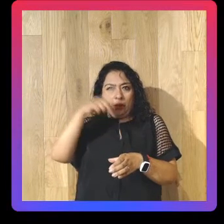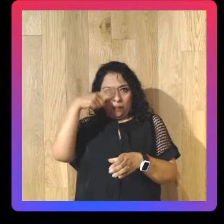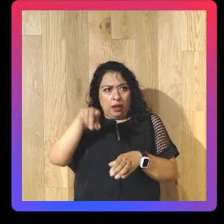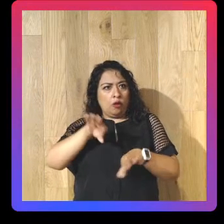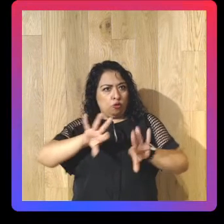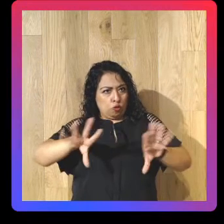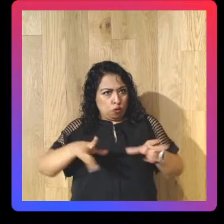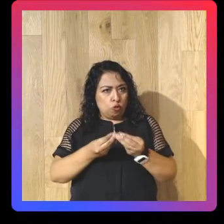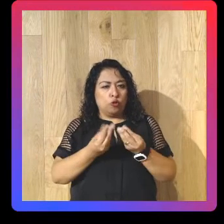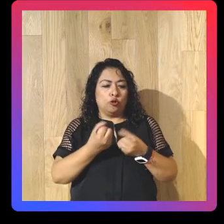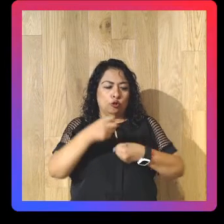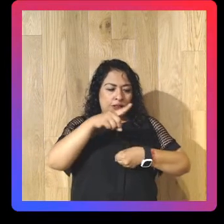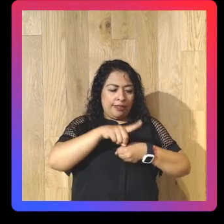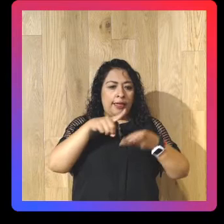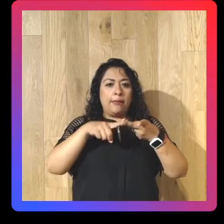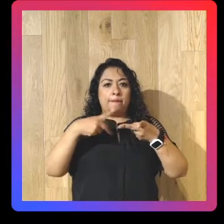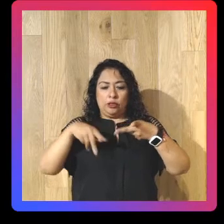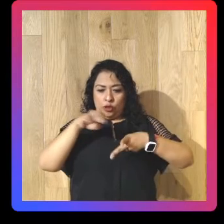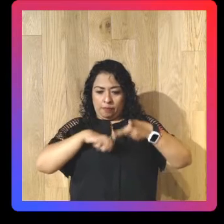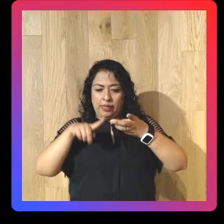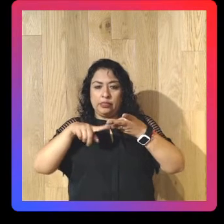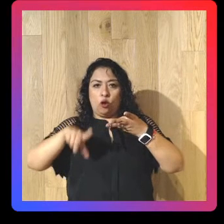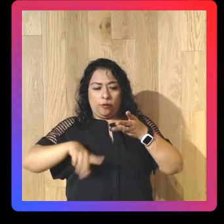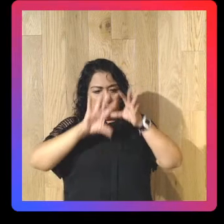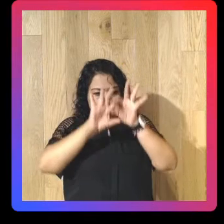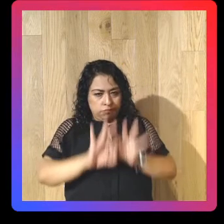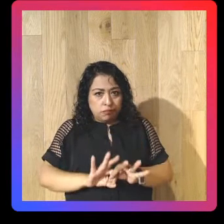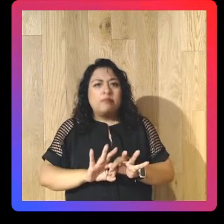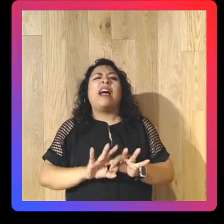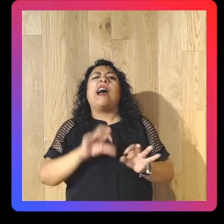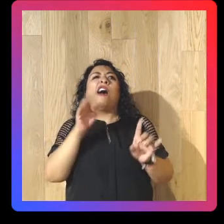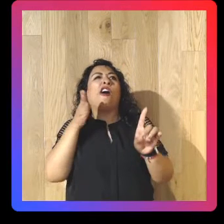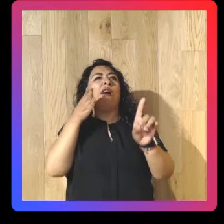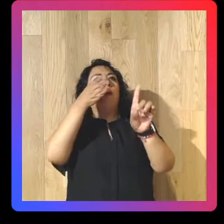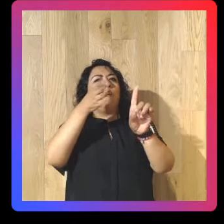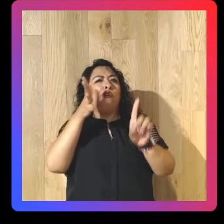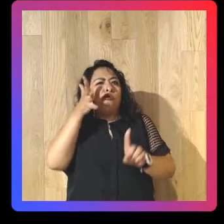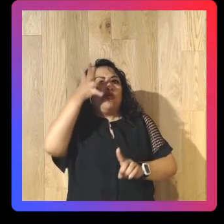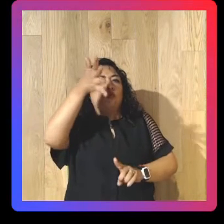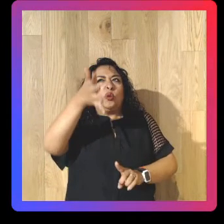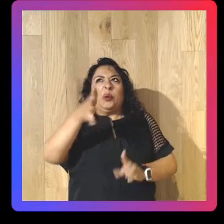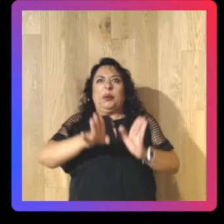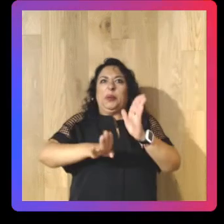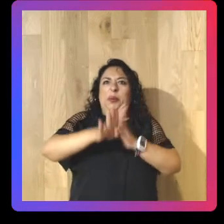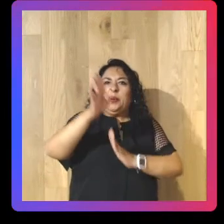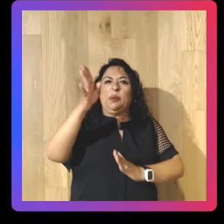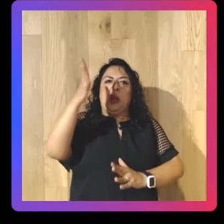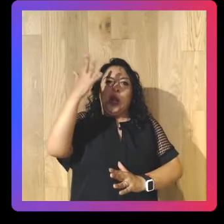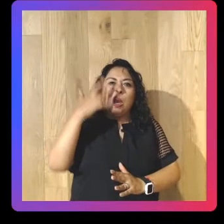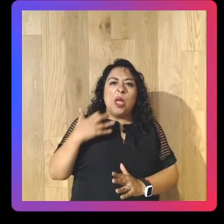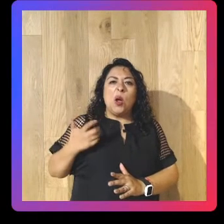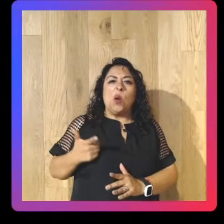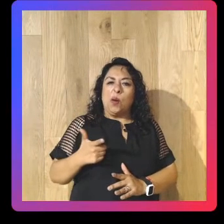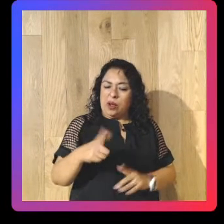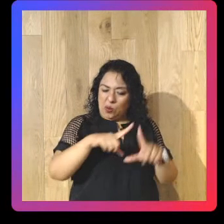trabajar juntos, sociedad, empresarios y gobierno, por un futuro próspero para León, para Guanajuato